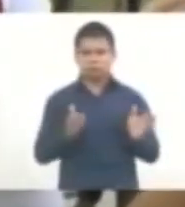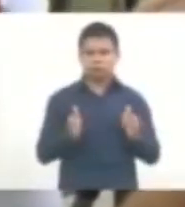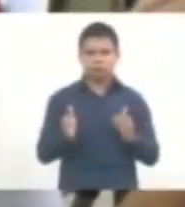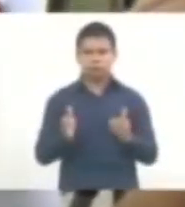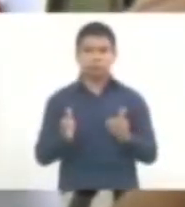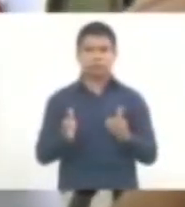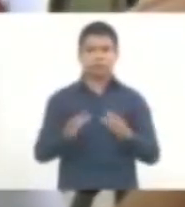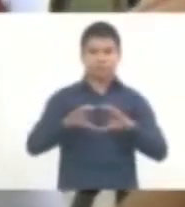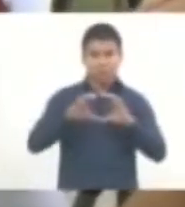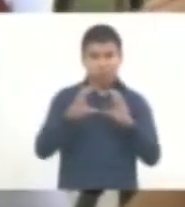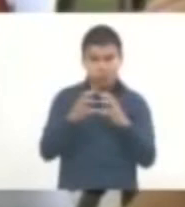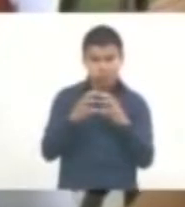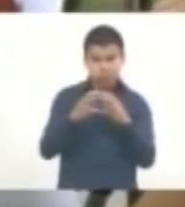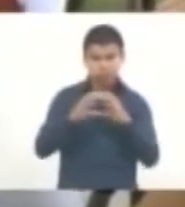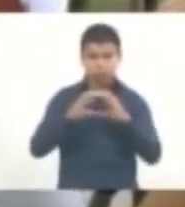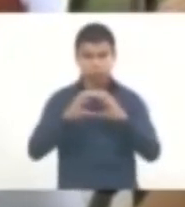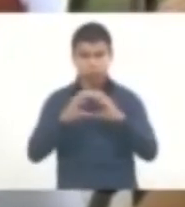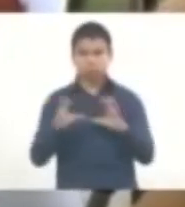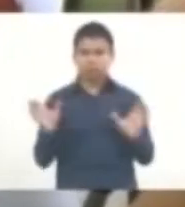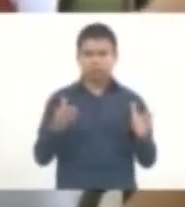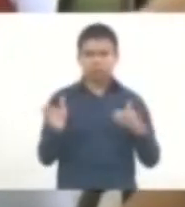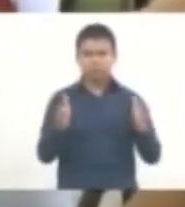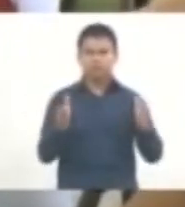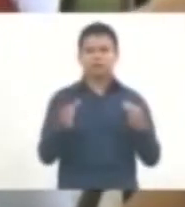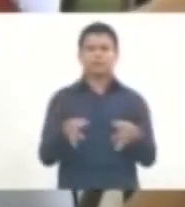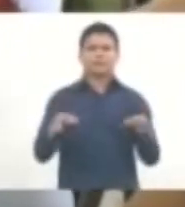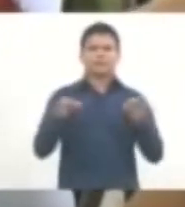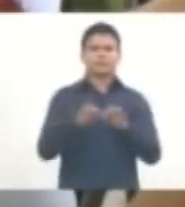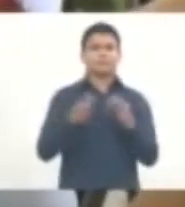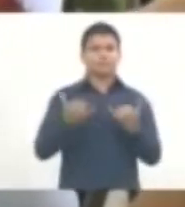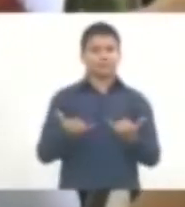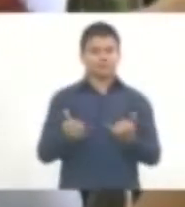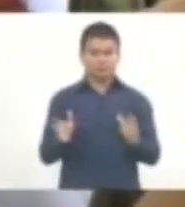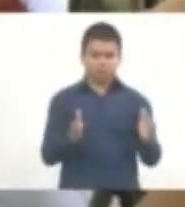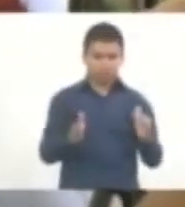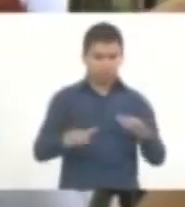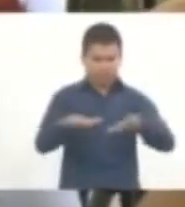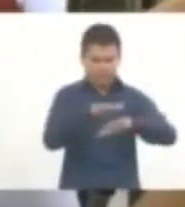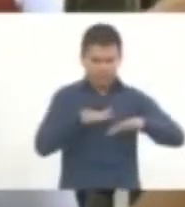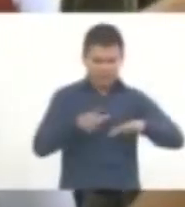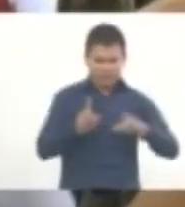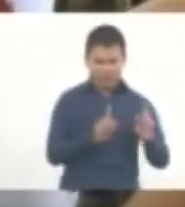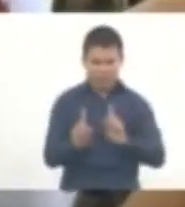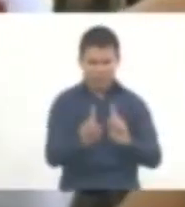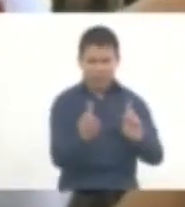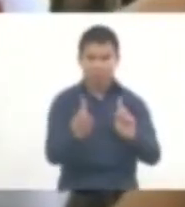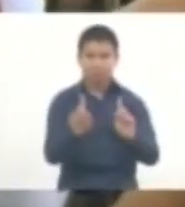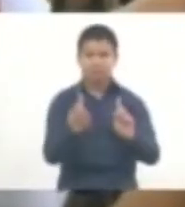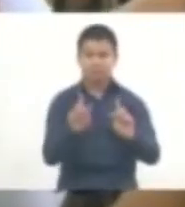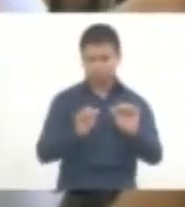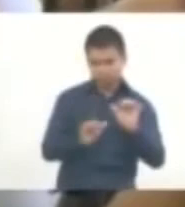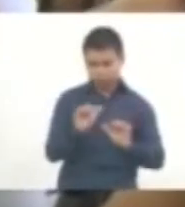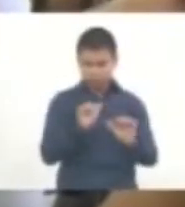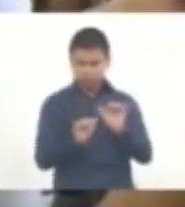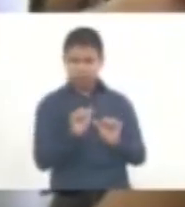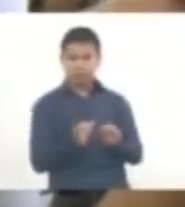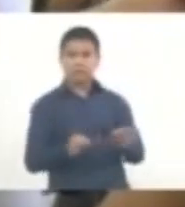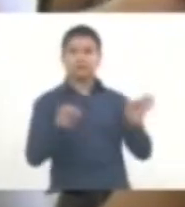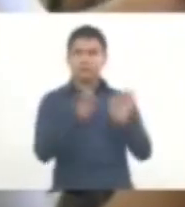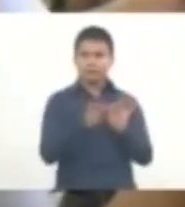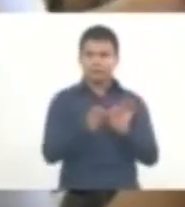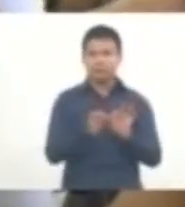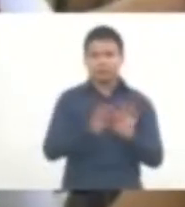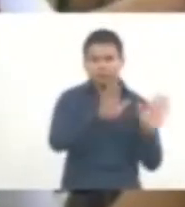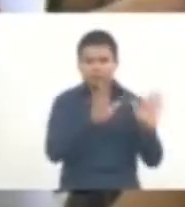hacer las transiciones rápidamente para poder generar esos espacios y, como tú lo dices, en la parte de atrás siempre tenemos que estar muy atentos